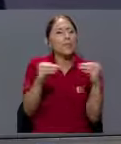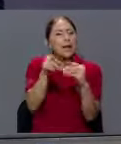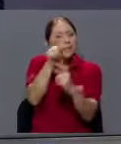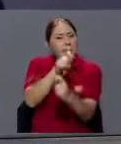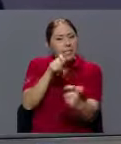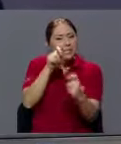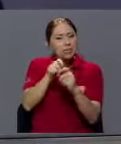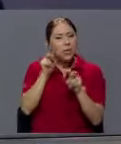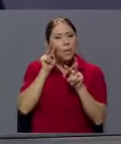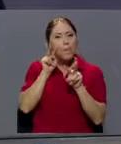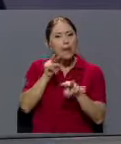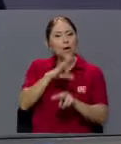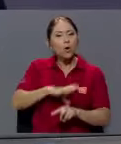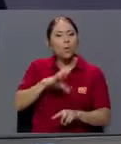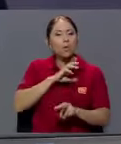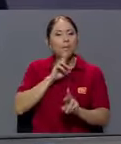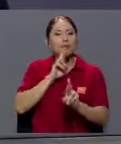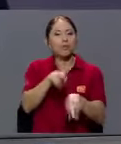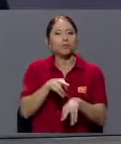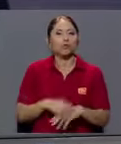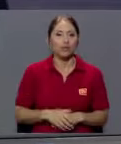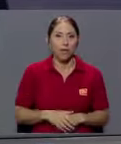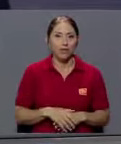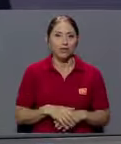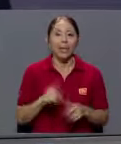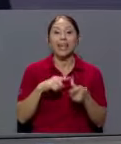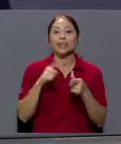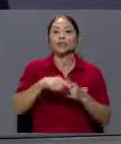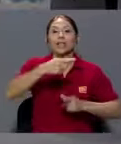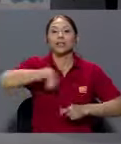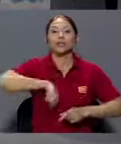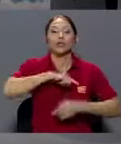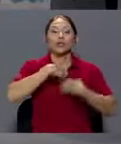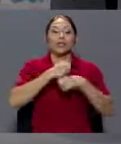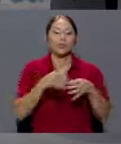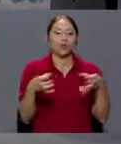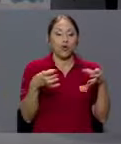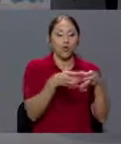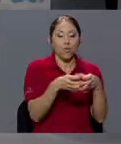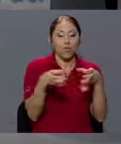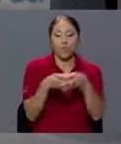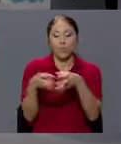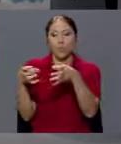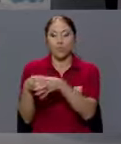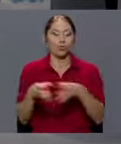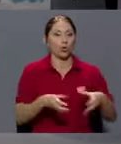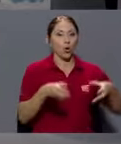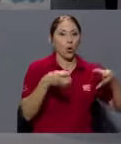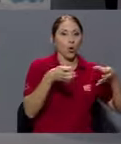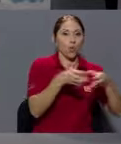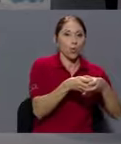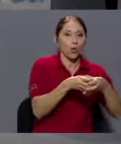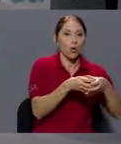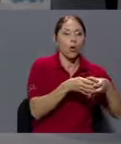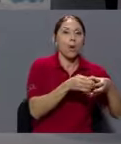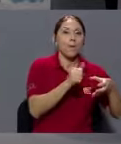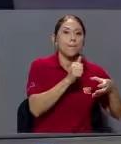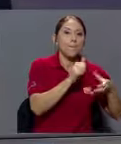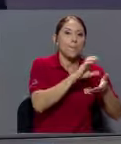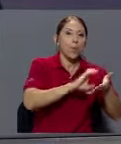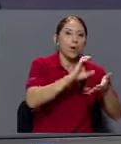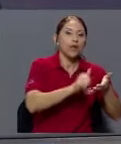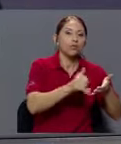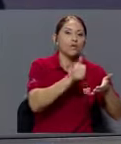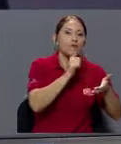ese comportamiento de los resultados. Entonces lo agrupamos por colegios privados, siempre,